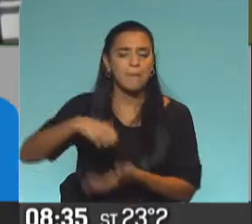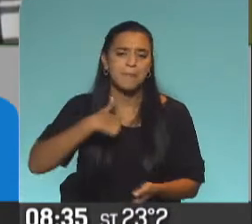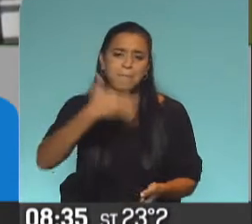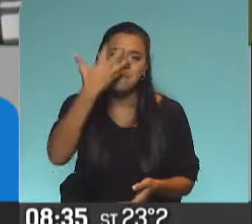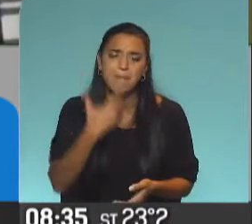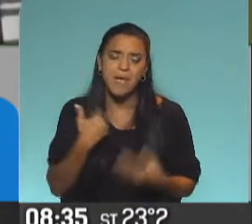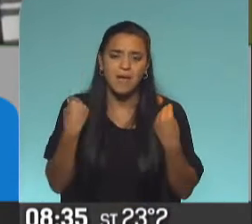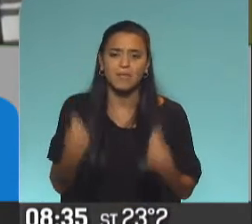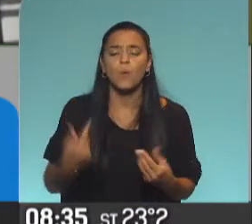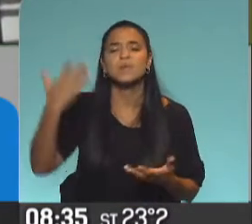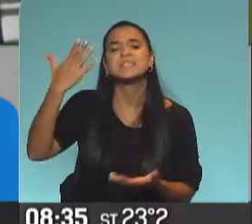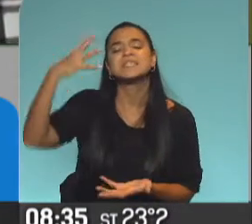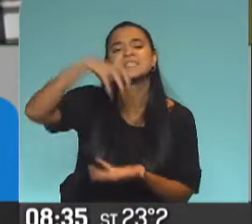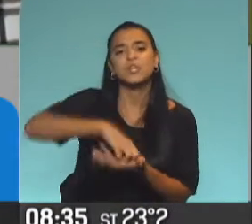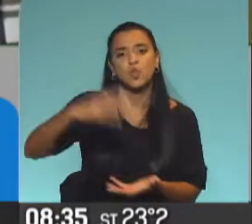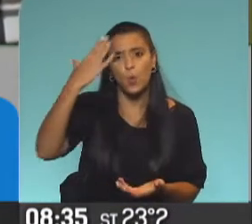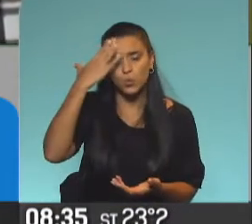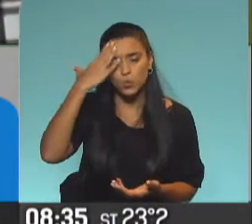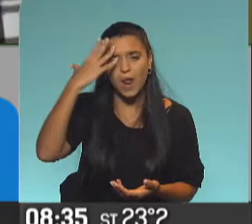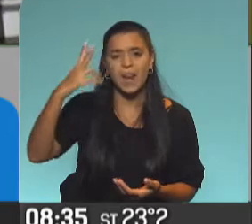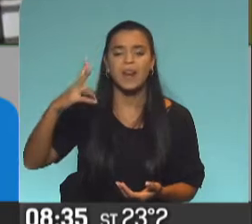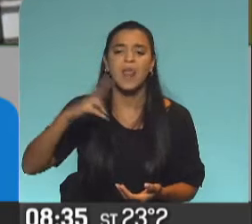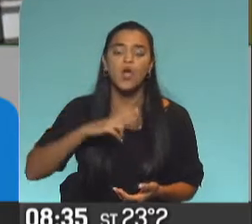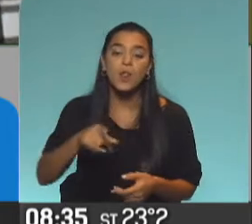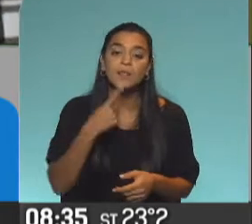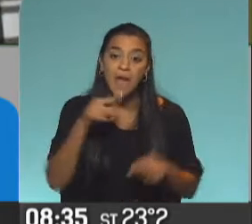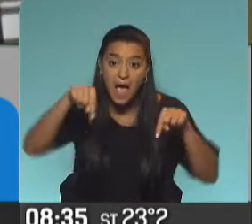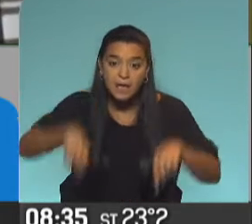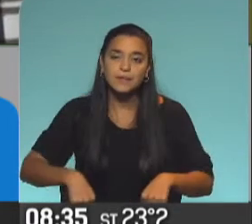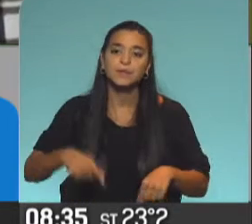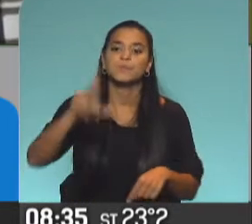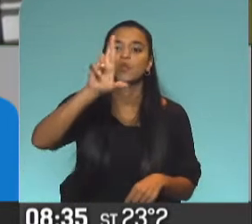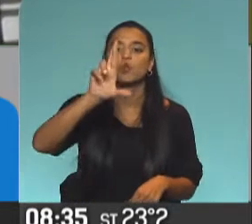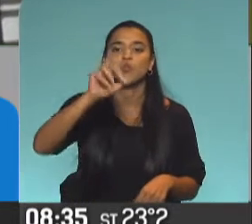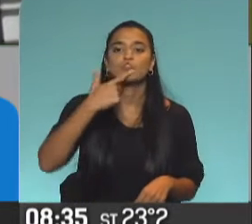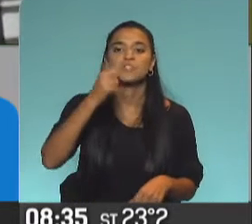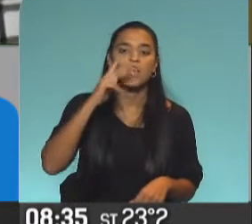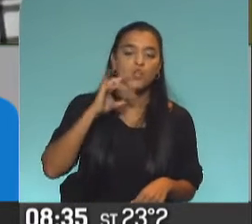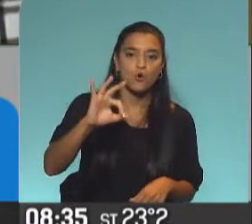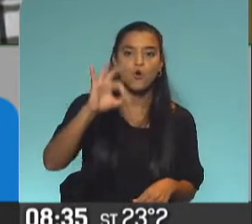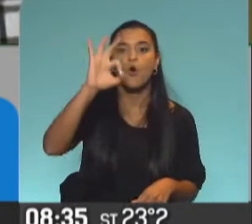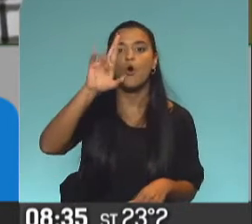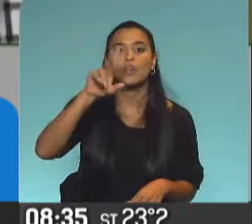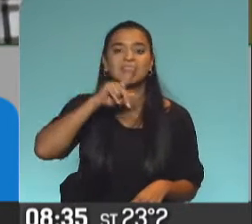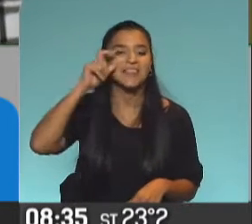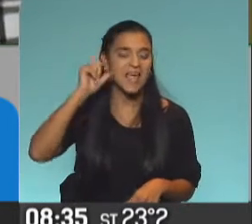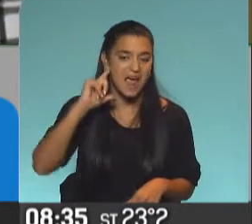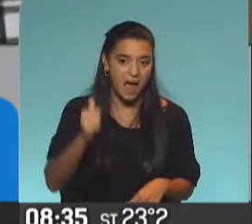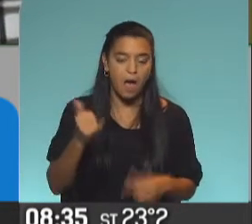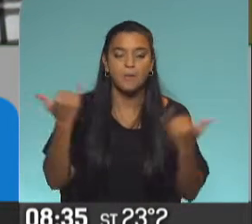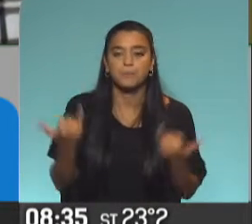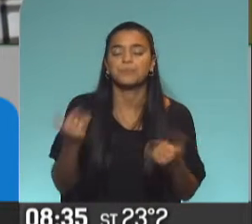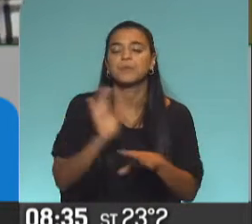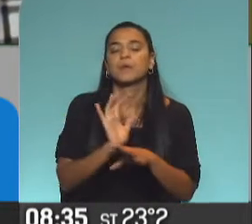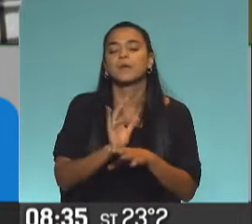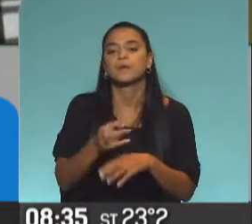Buenos Aires, como es el Centro Cultural Recoleta. Ahí va a estar esta noche Rosario Ortega, que va a estar recorriendo